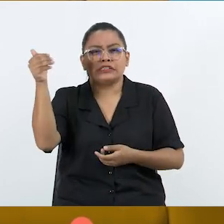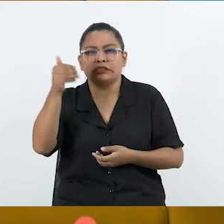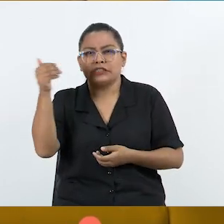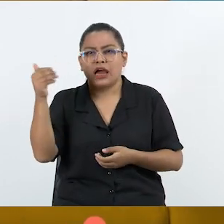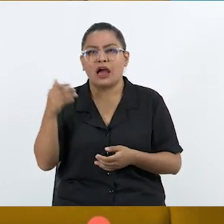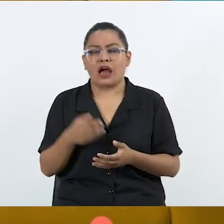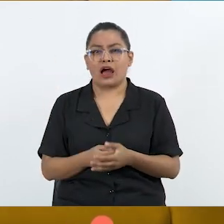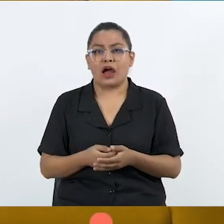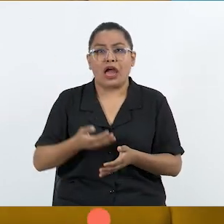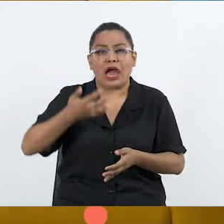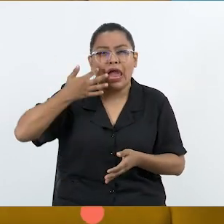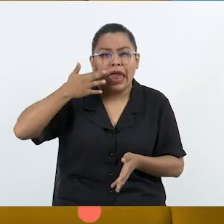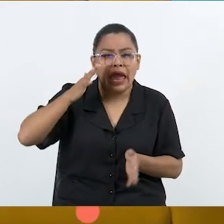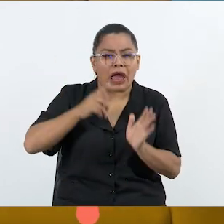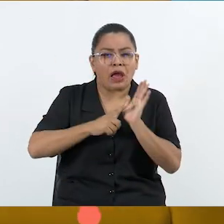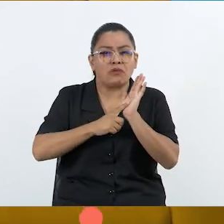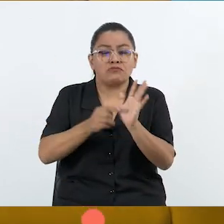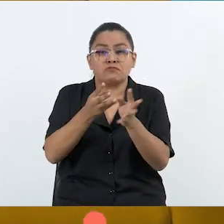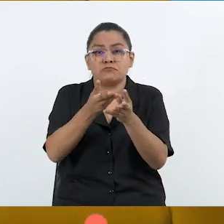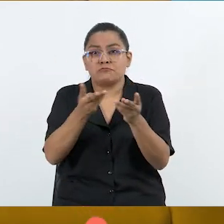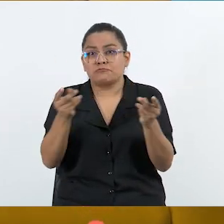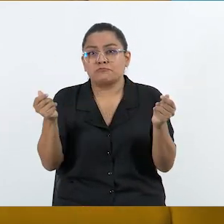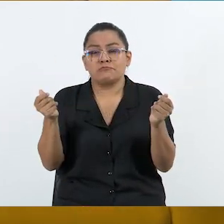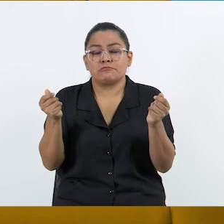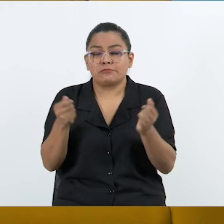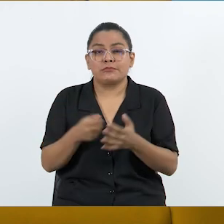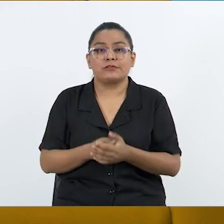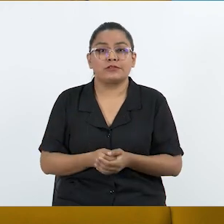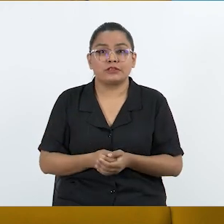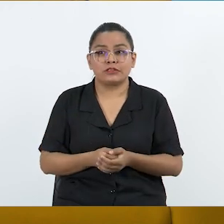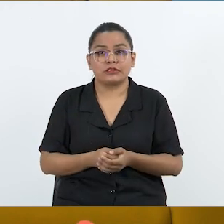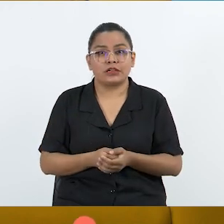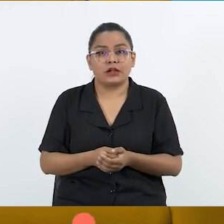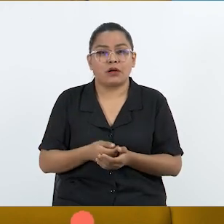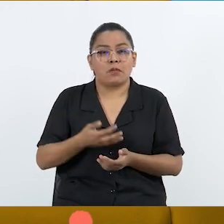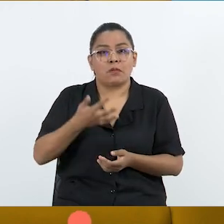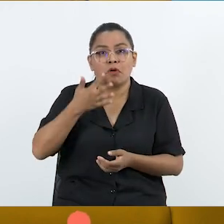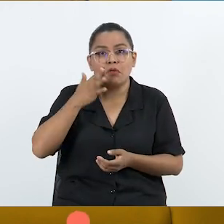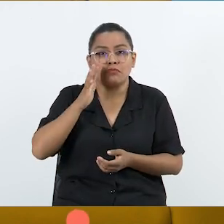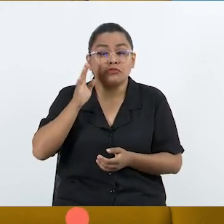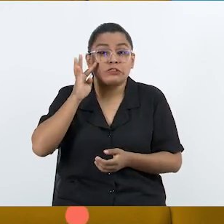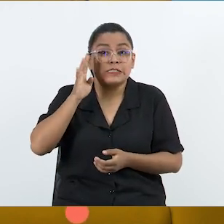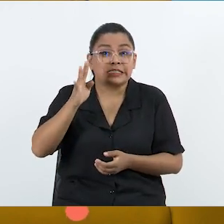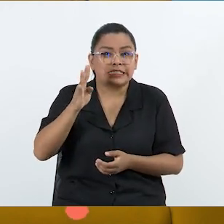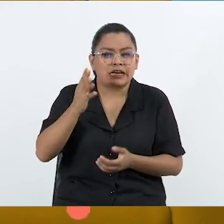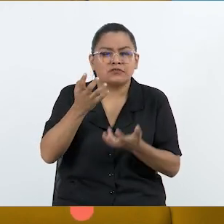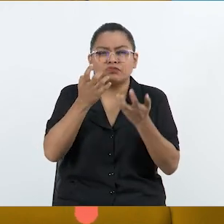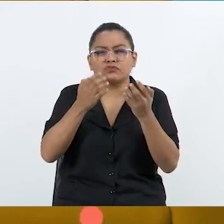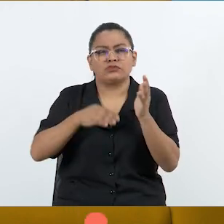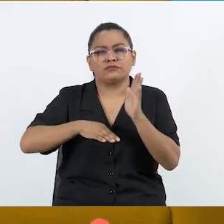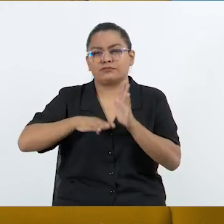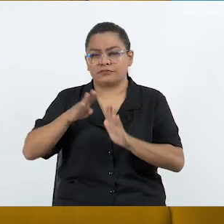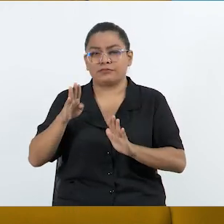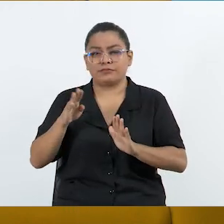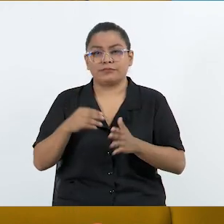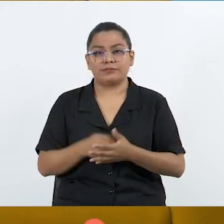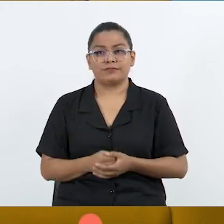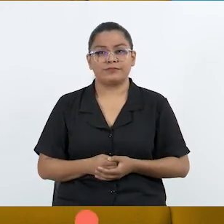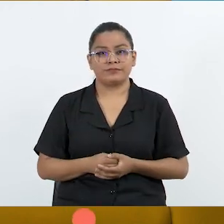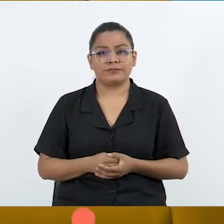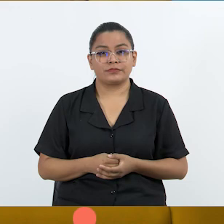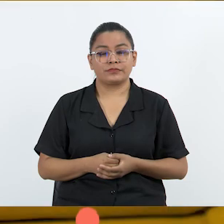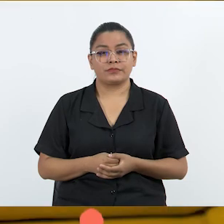Explicar, enseñar, dar ejemplos, resolver problemas, argumentar, crear y muchas